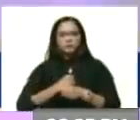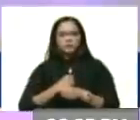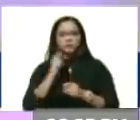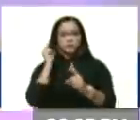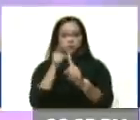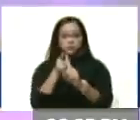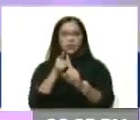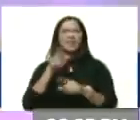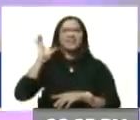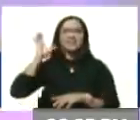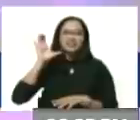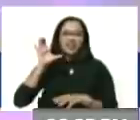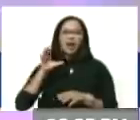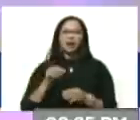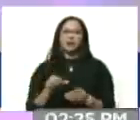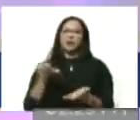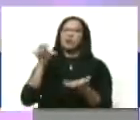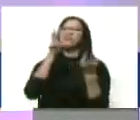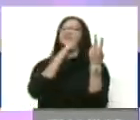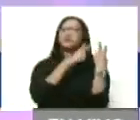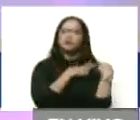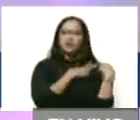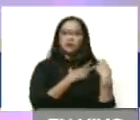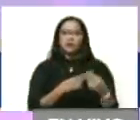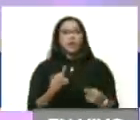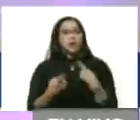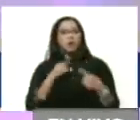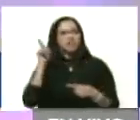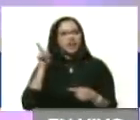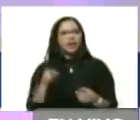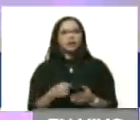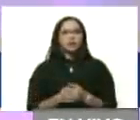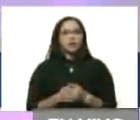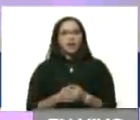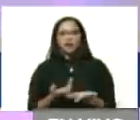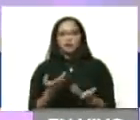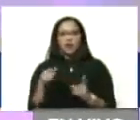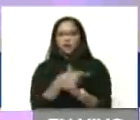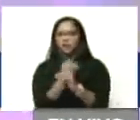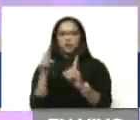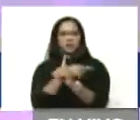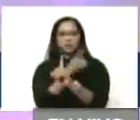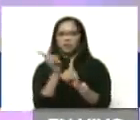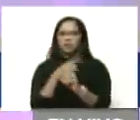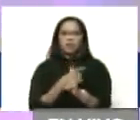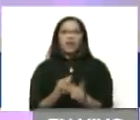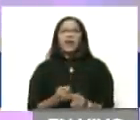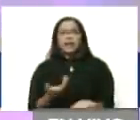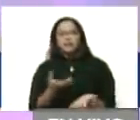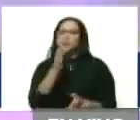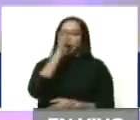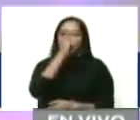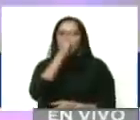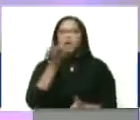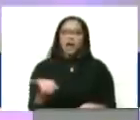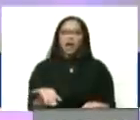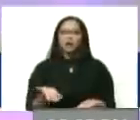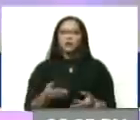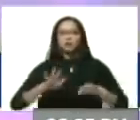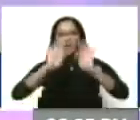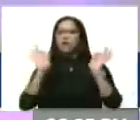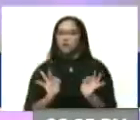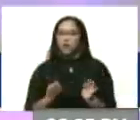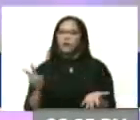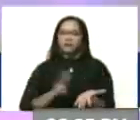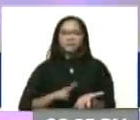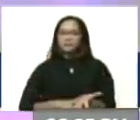en el Estado anfitrión, cosa que ellos están obviando, están dejando de lado y se están burlando de forma